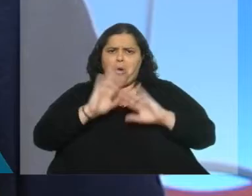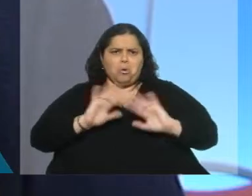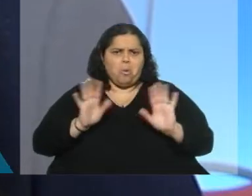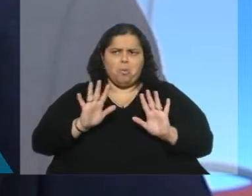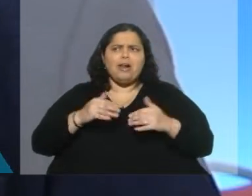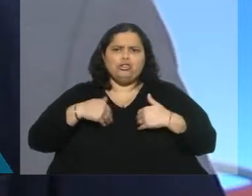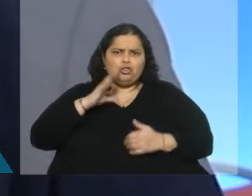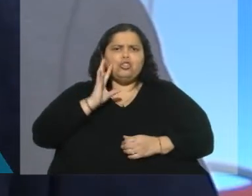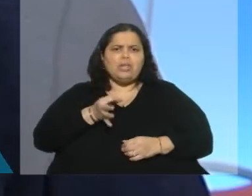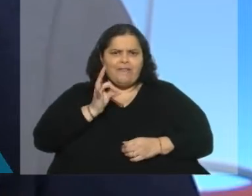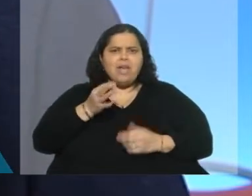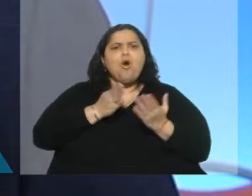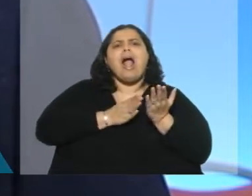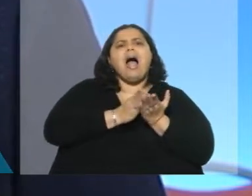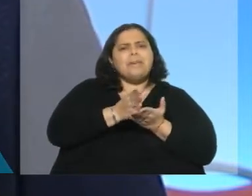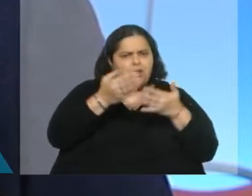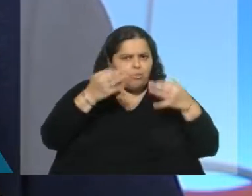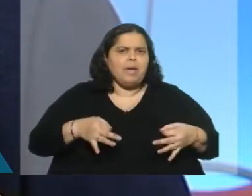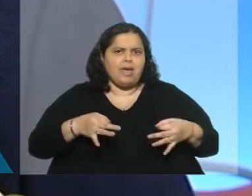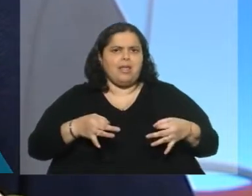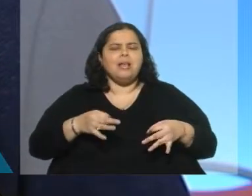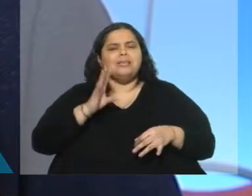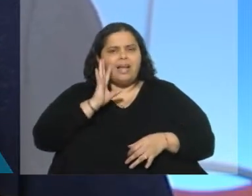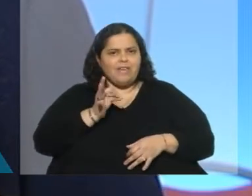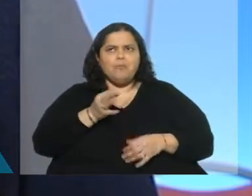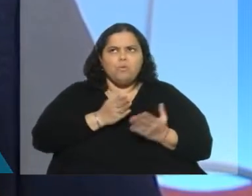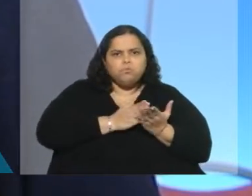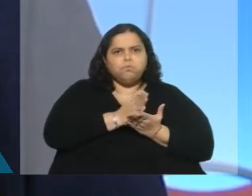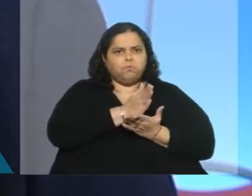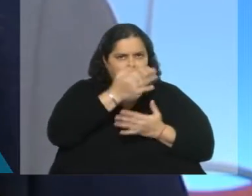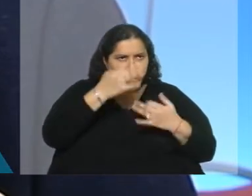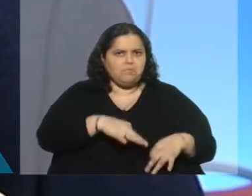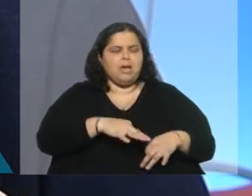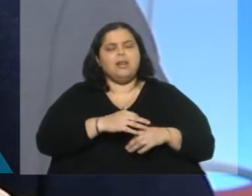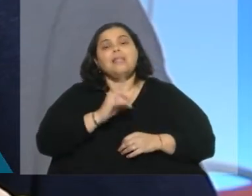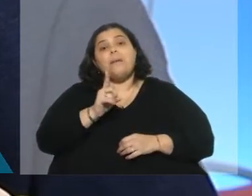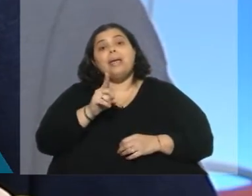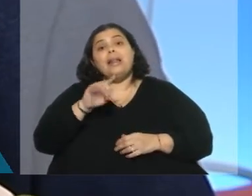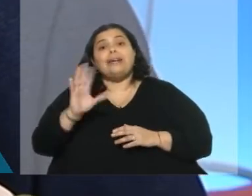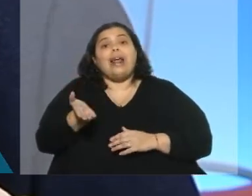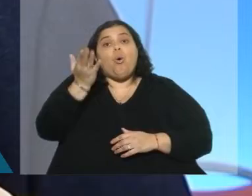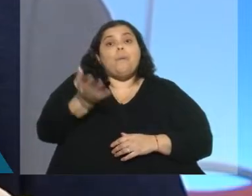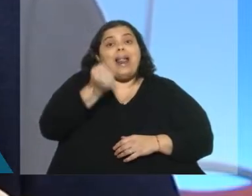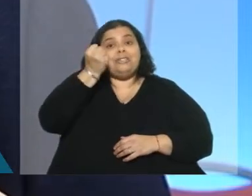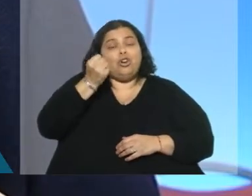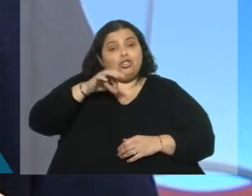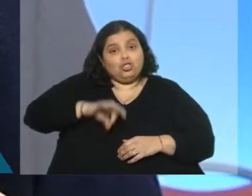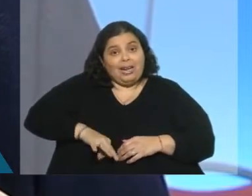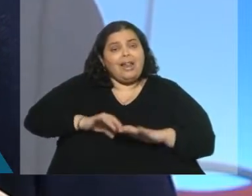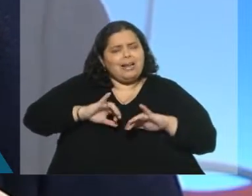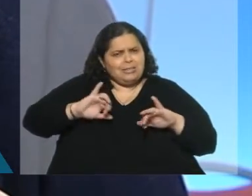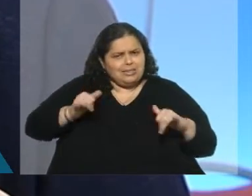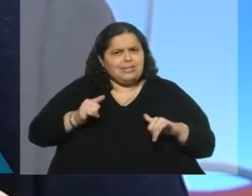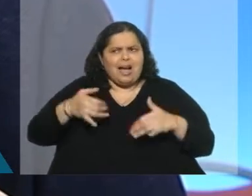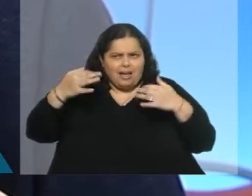vamos por el rumbo señalado que estamos en el rumbo correcto además la recuperación salarial ha sido asegurada por los convenios